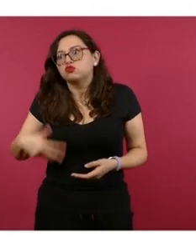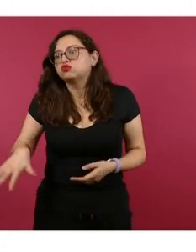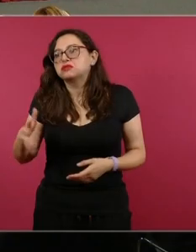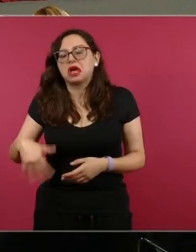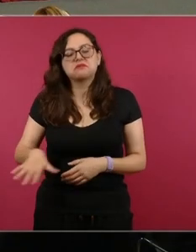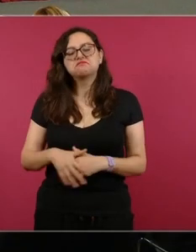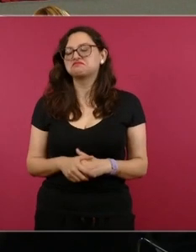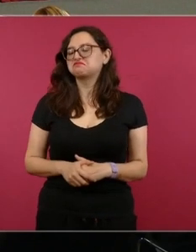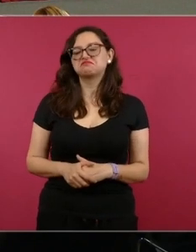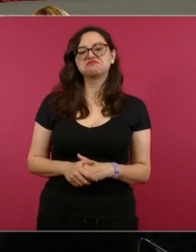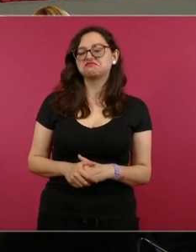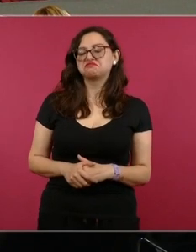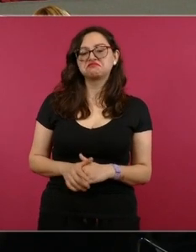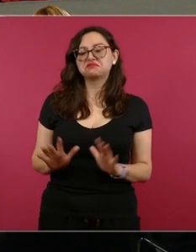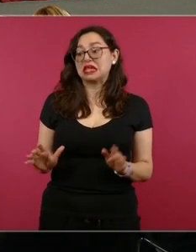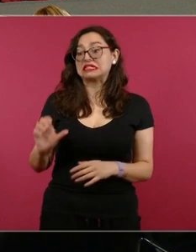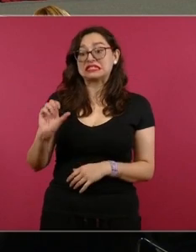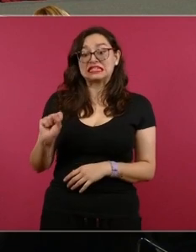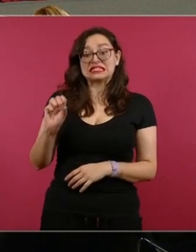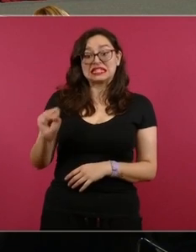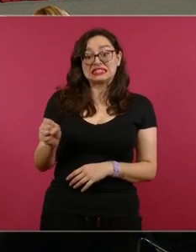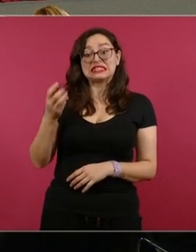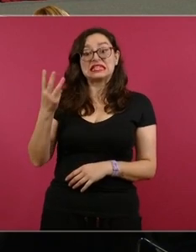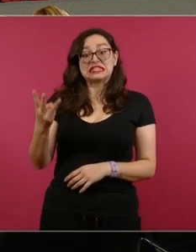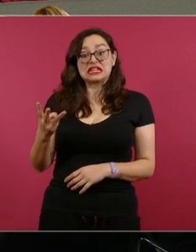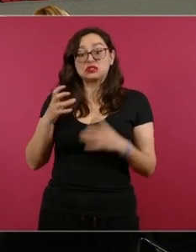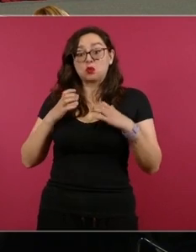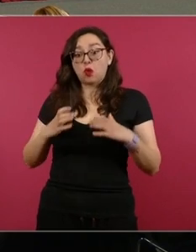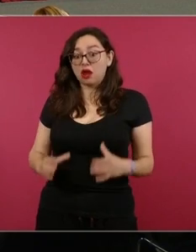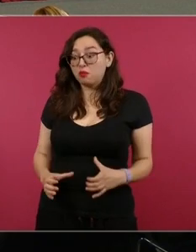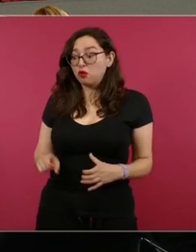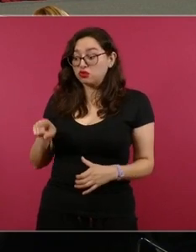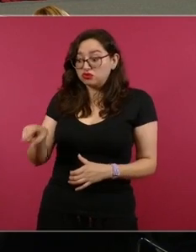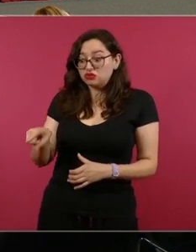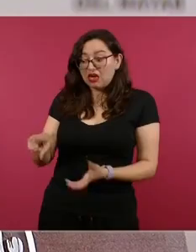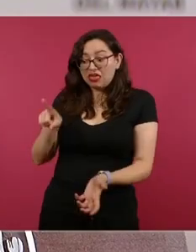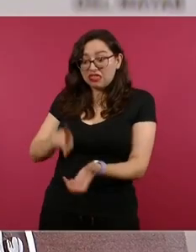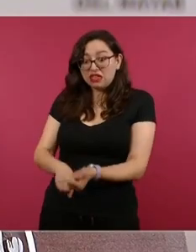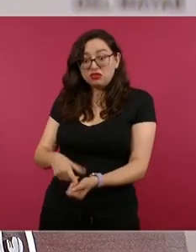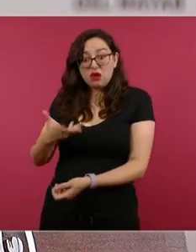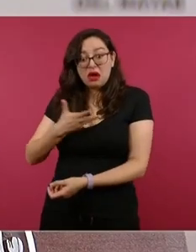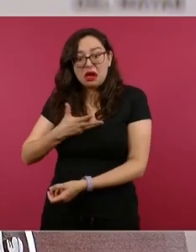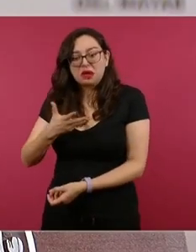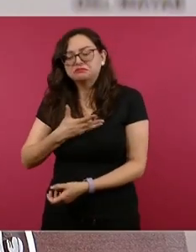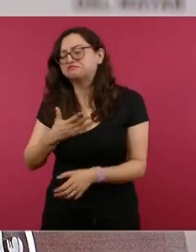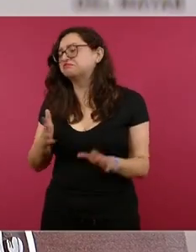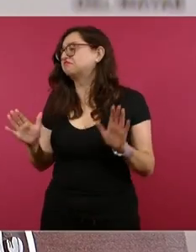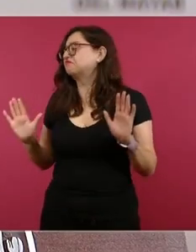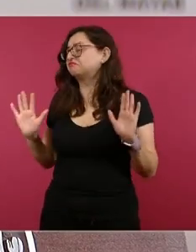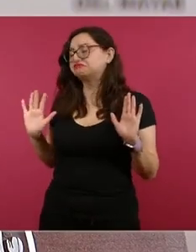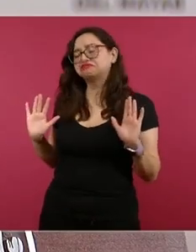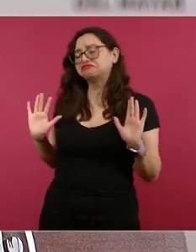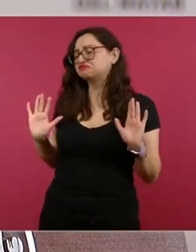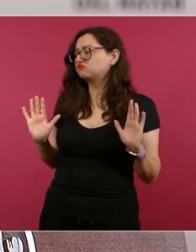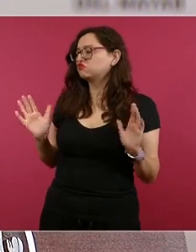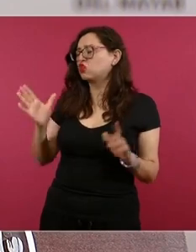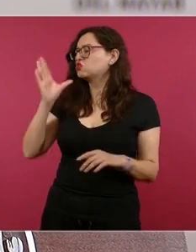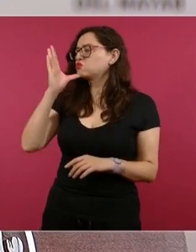Esto porque en su momento se dijo que no había condiciones para poder continuar con estas acciones, entonces